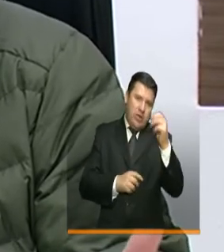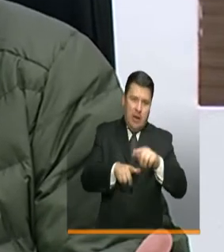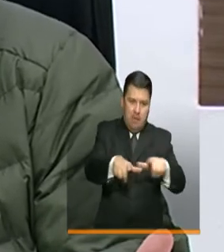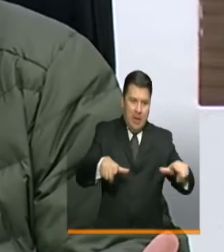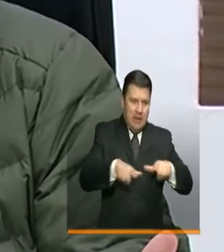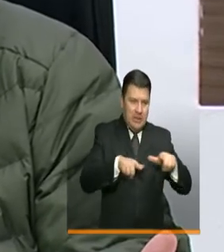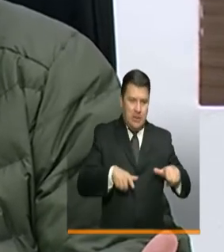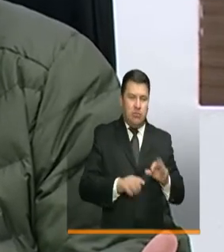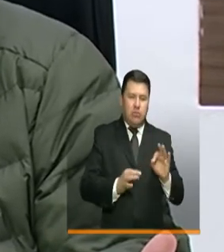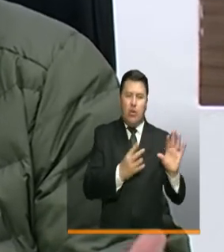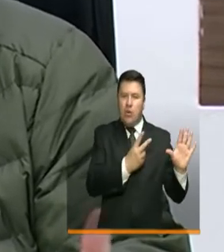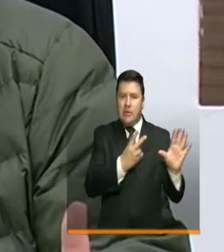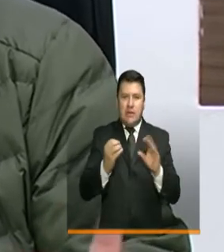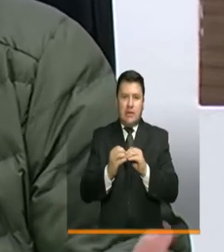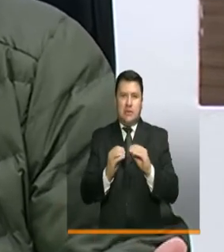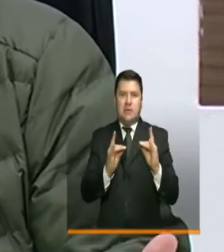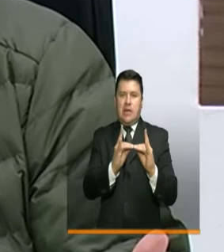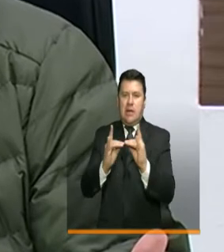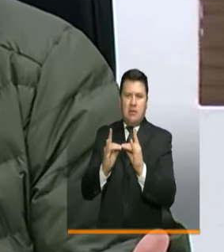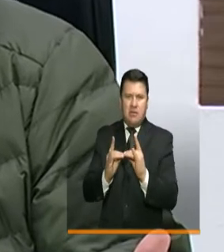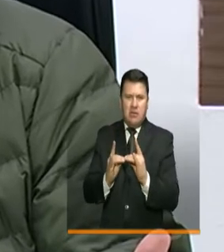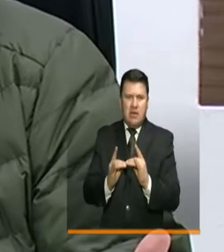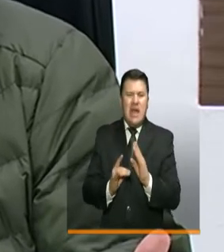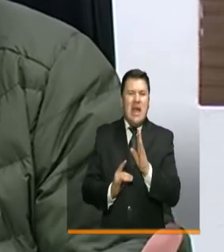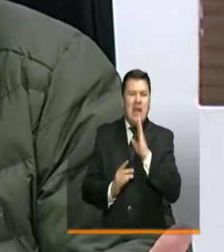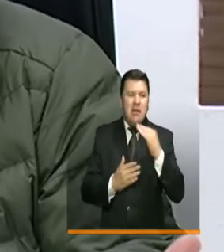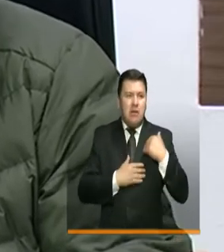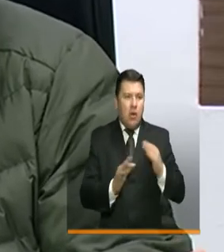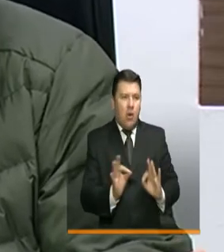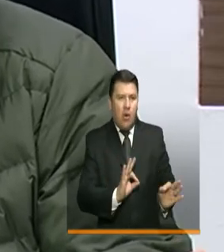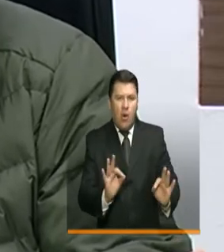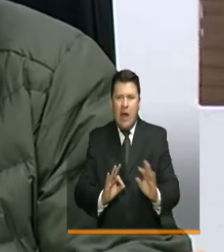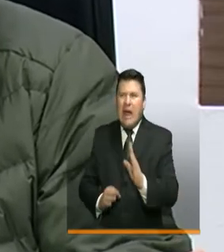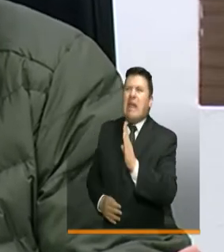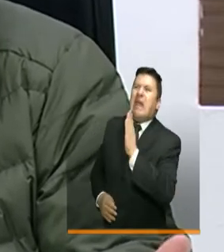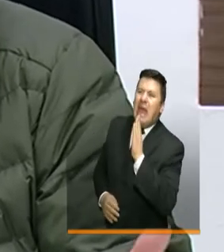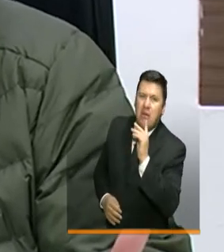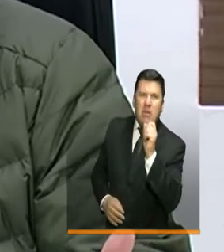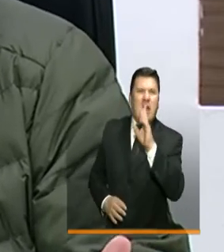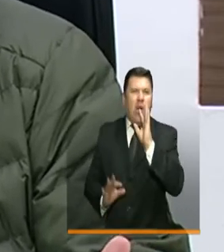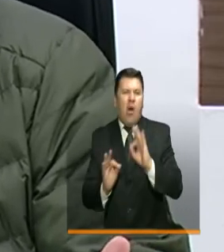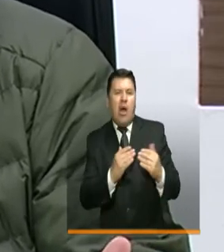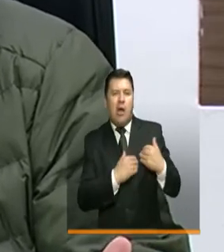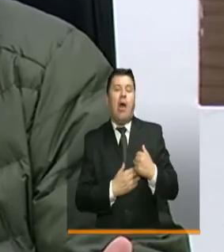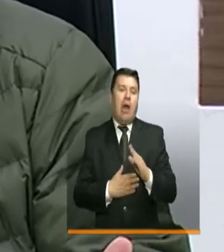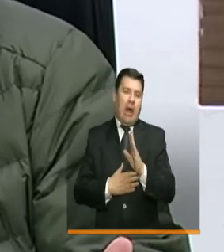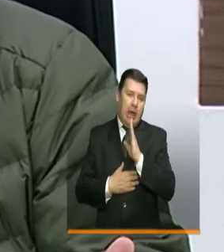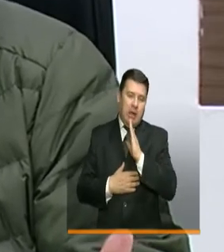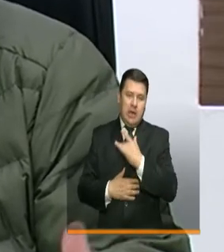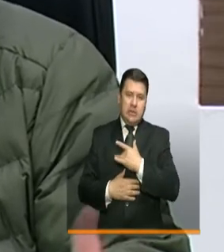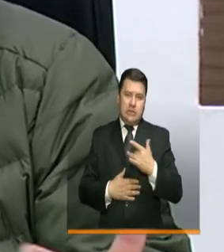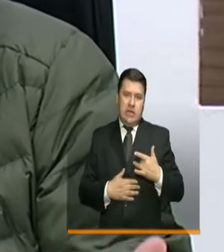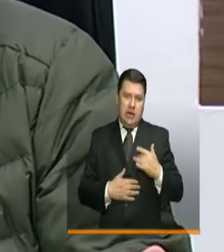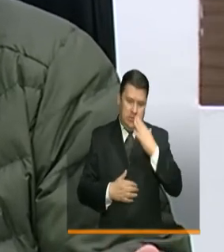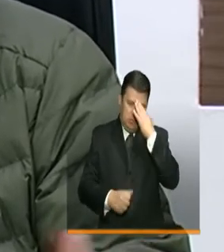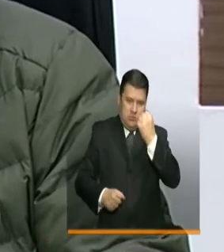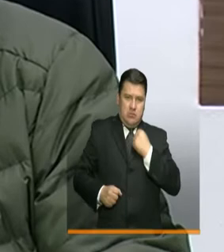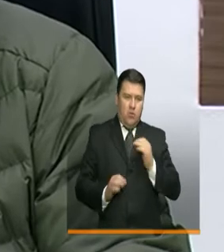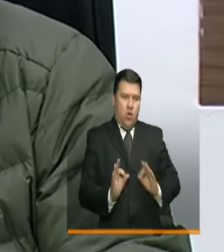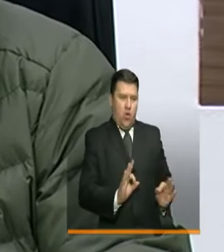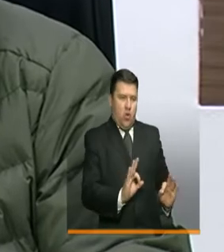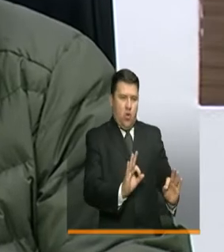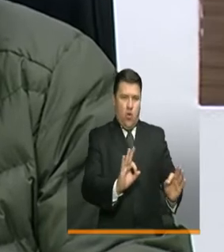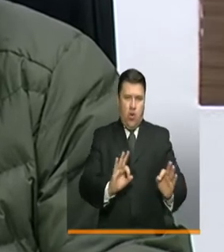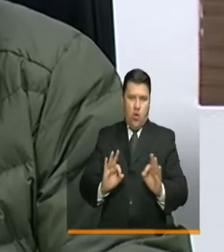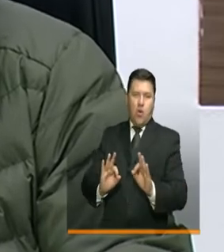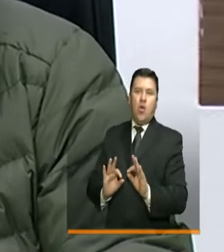implican 700 camas. ¿Quién las va a administrar? Desde el punto de vista de salud, el Sistema de Salud de las Fuerzas, y desde el